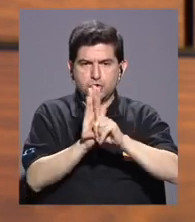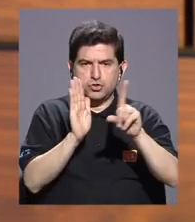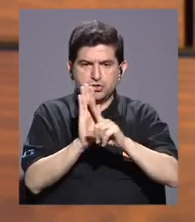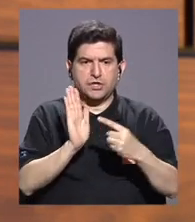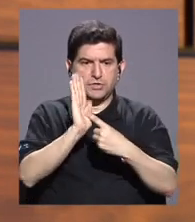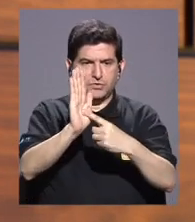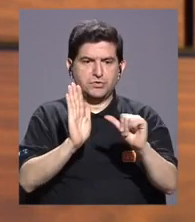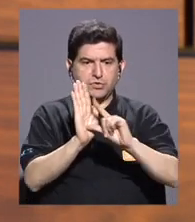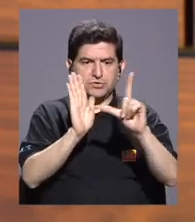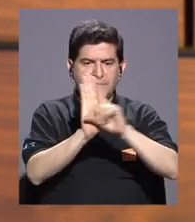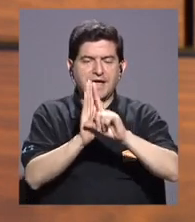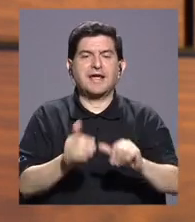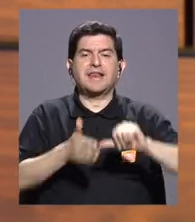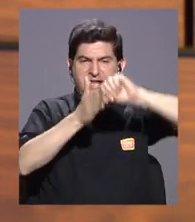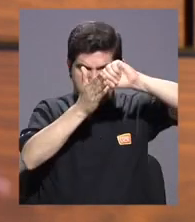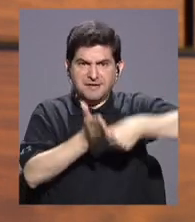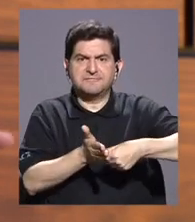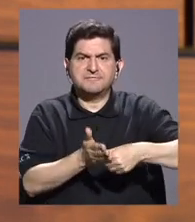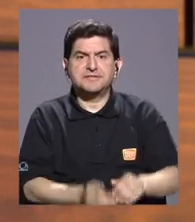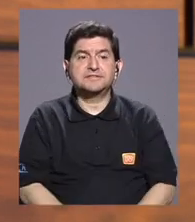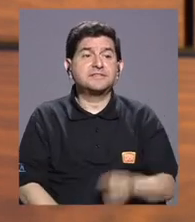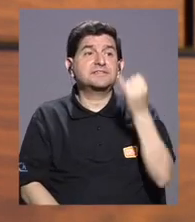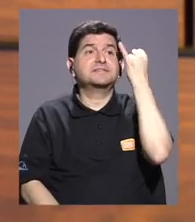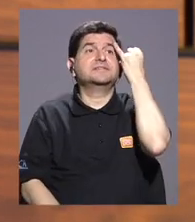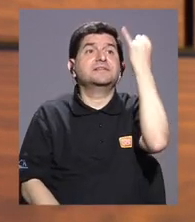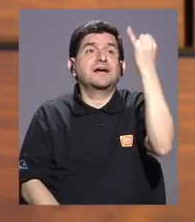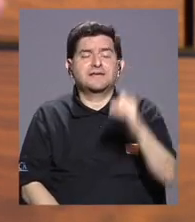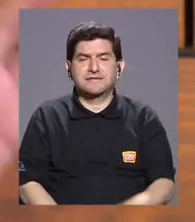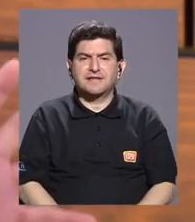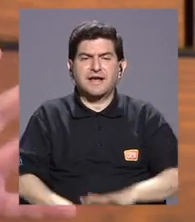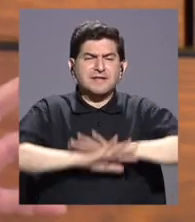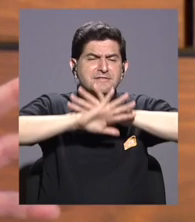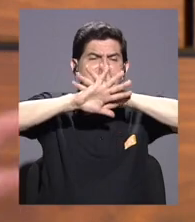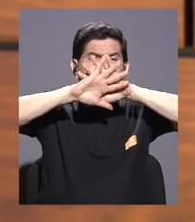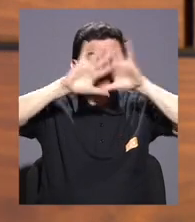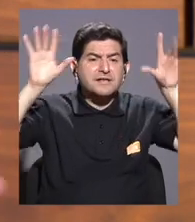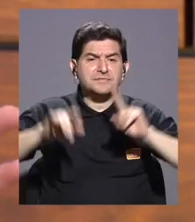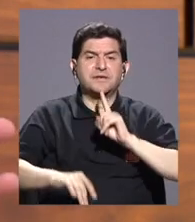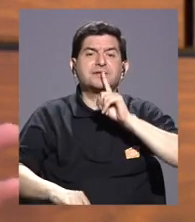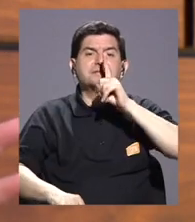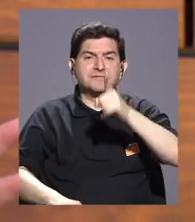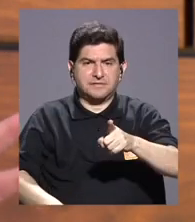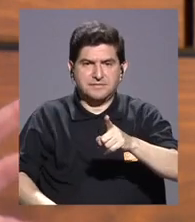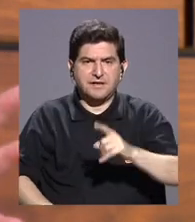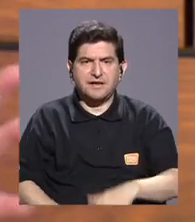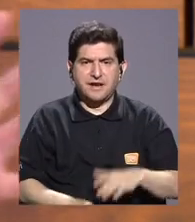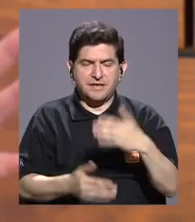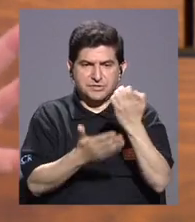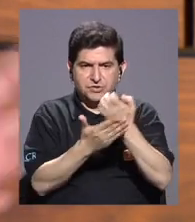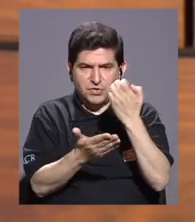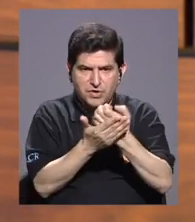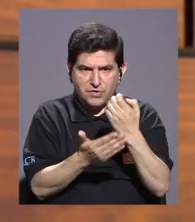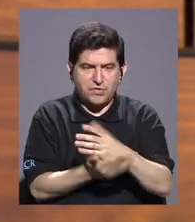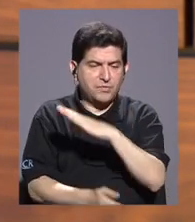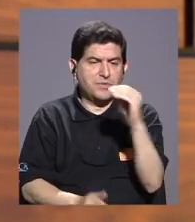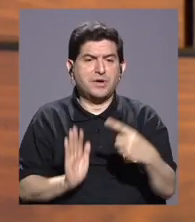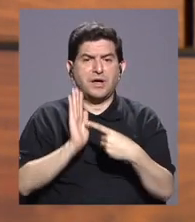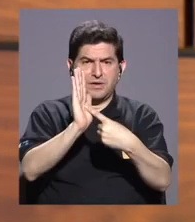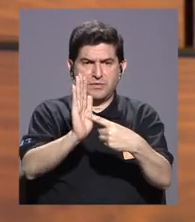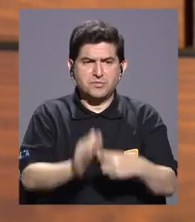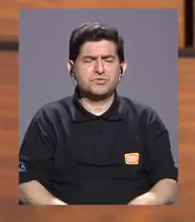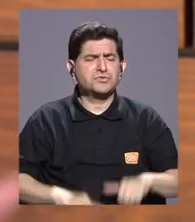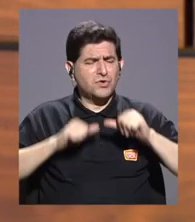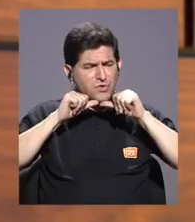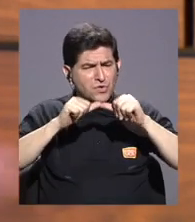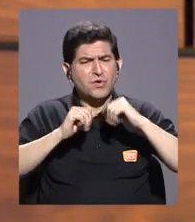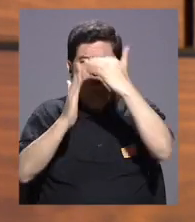están presentados en la Asamblea Legislativa. Esta iniciativa, por ejemplo, para la transparencia de las declaraciones fiscales y hacer público de